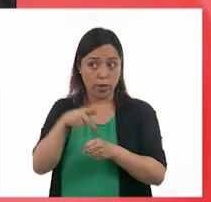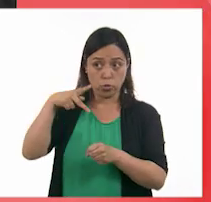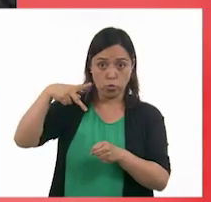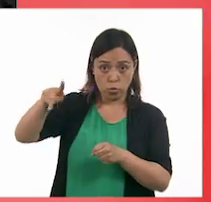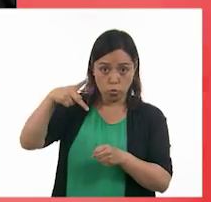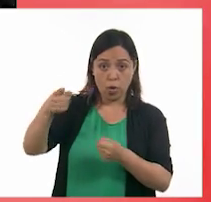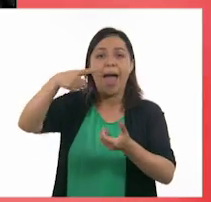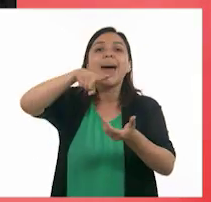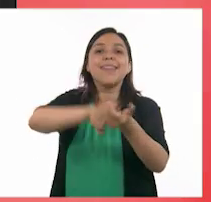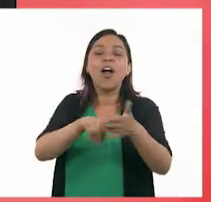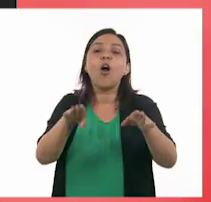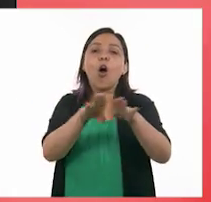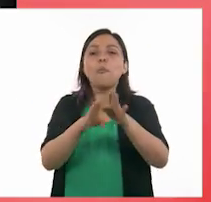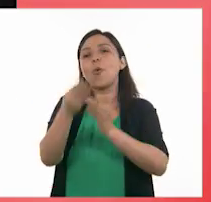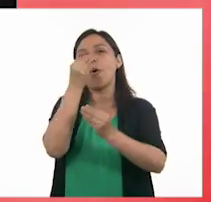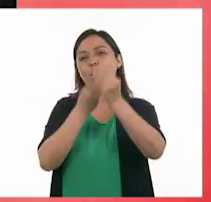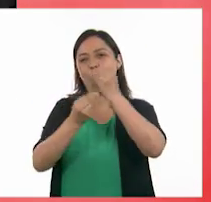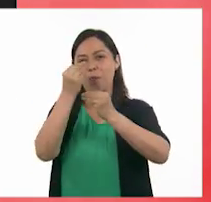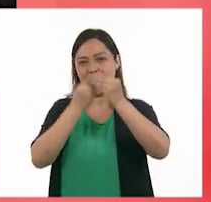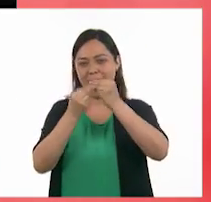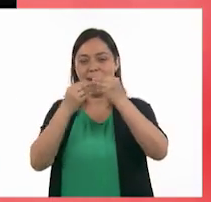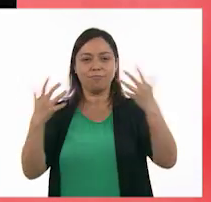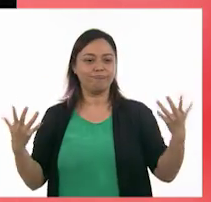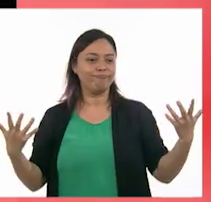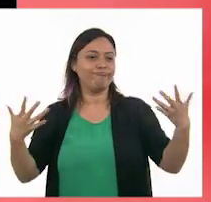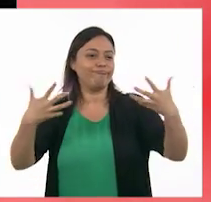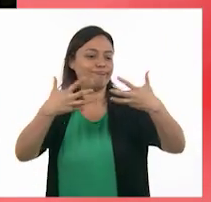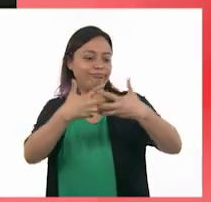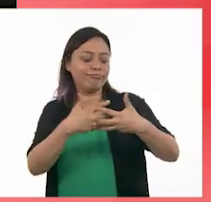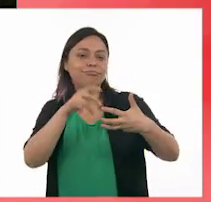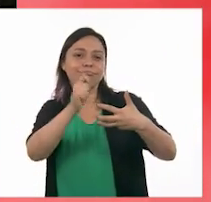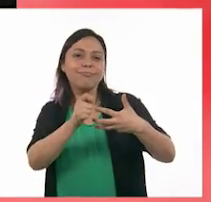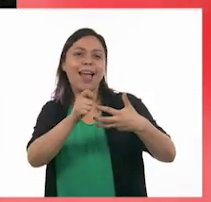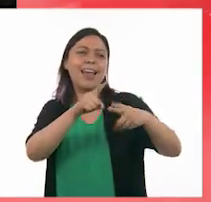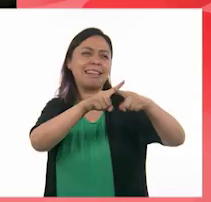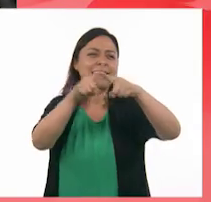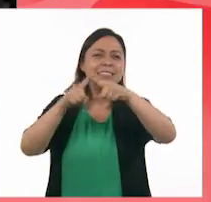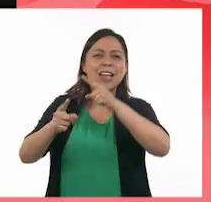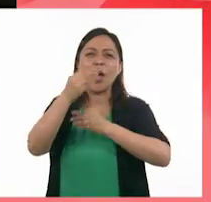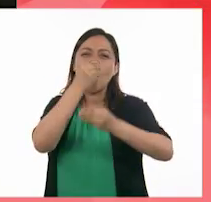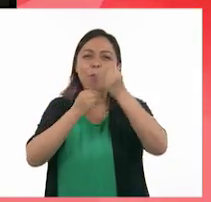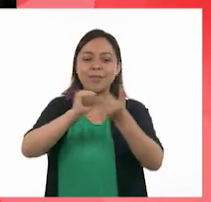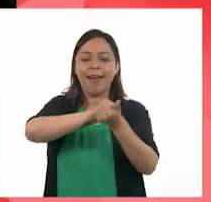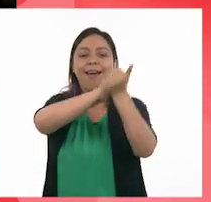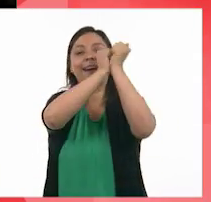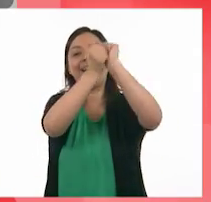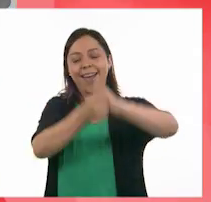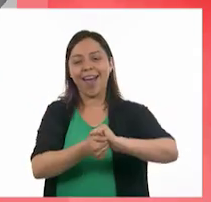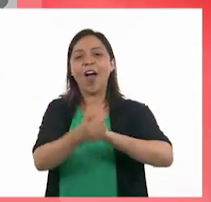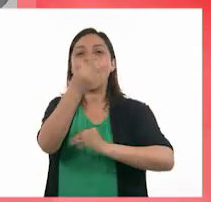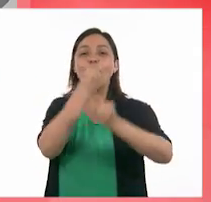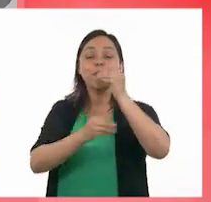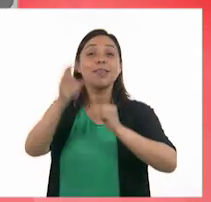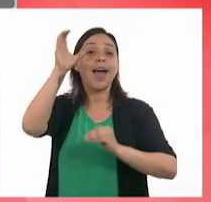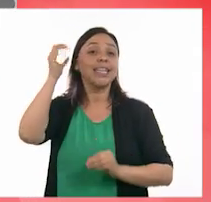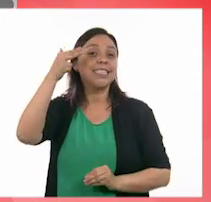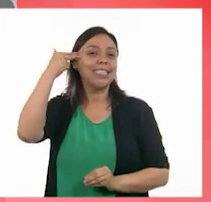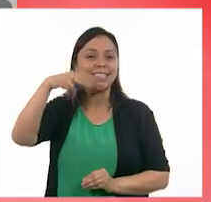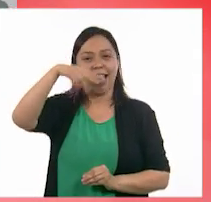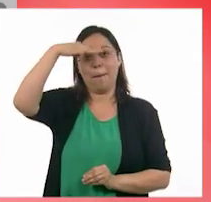la gastronomía local y empiezan a hacer fusiones gastronómicas que deriva a la comida china mexicalense, que es una comida